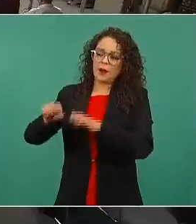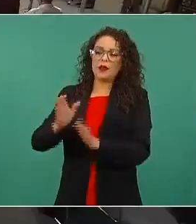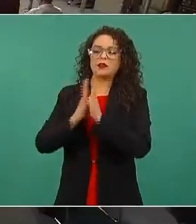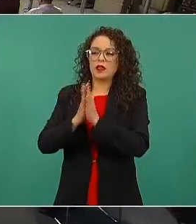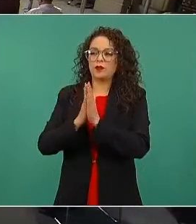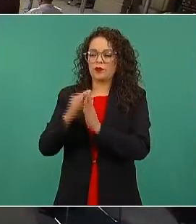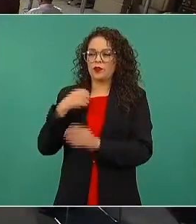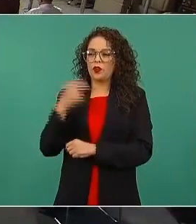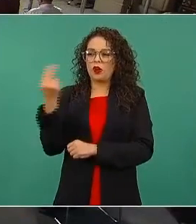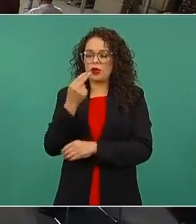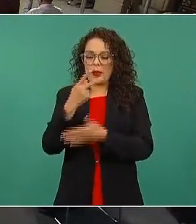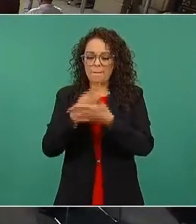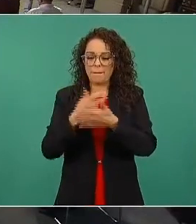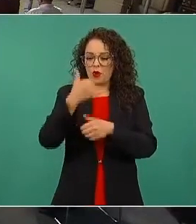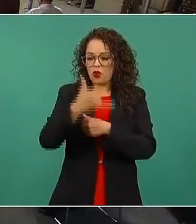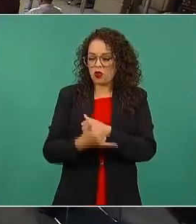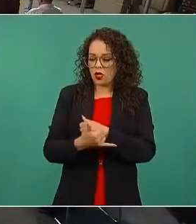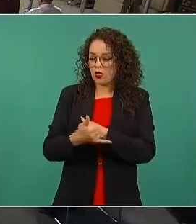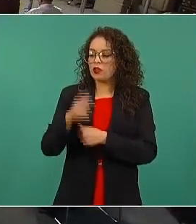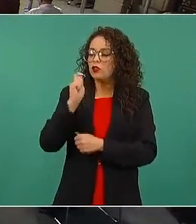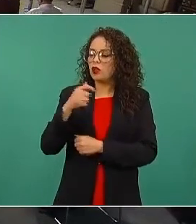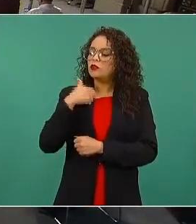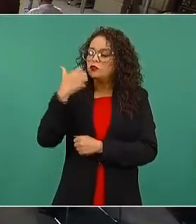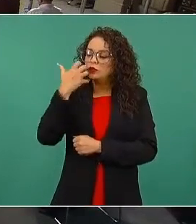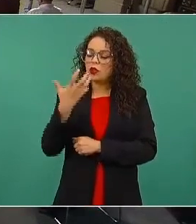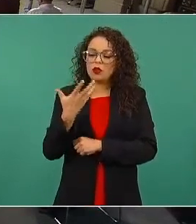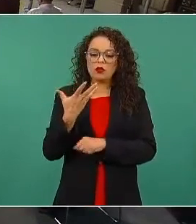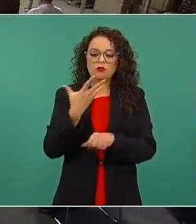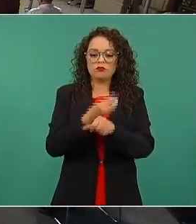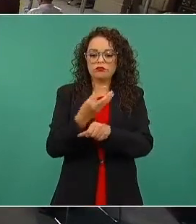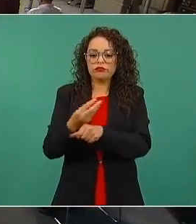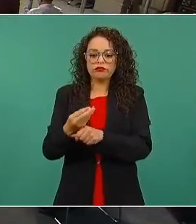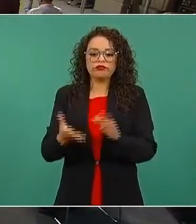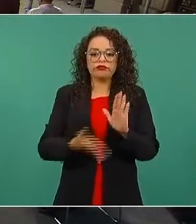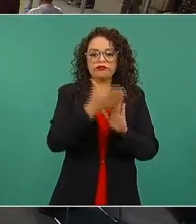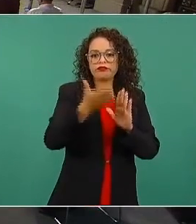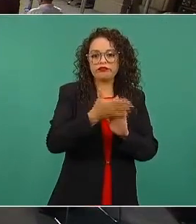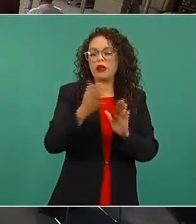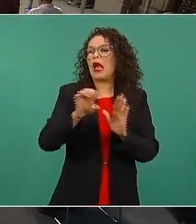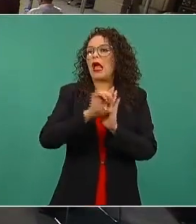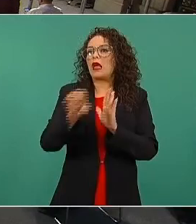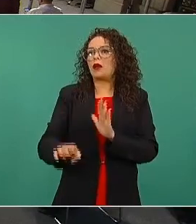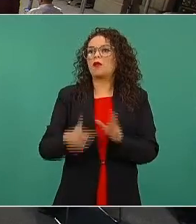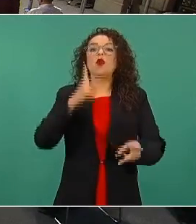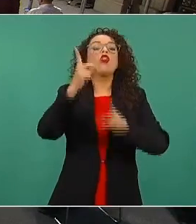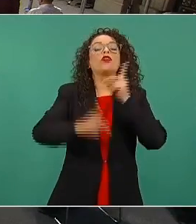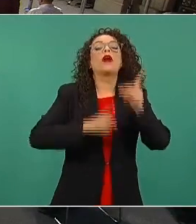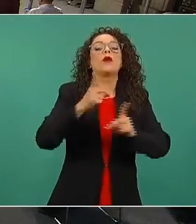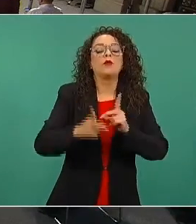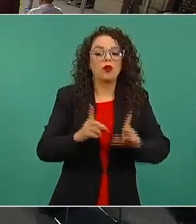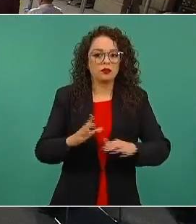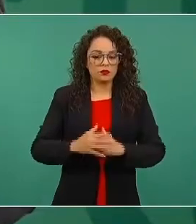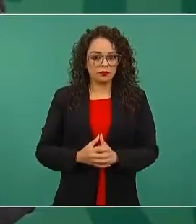El INPLAN es municipal. Construir… una unidad deportiva.